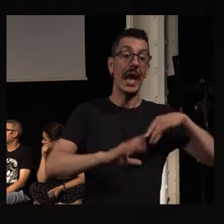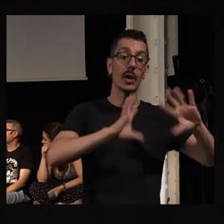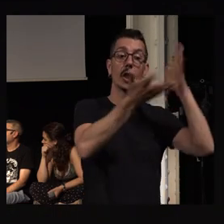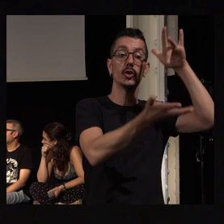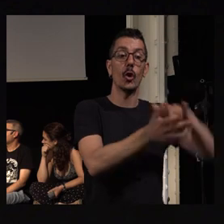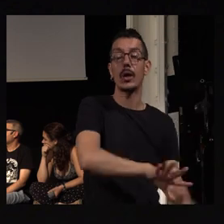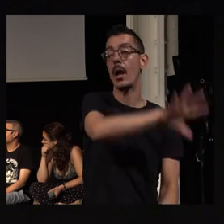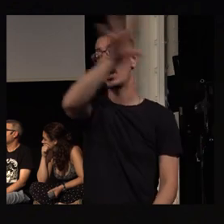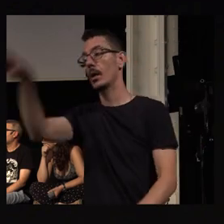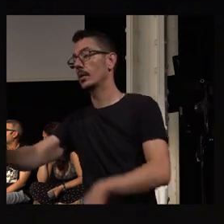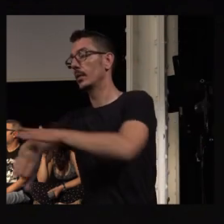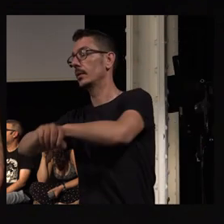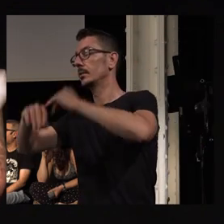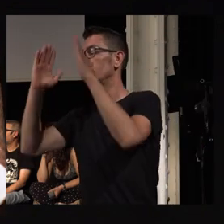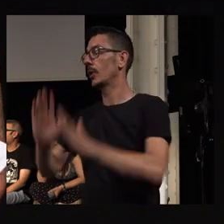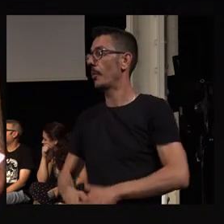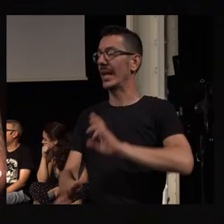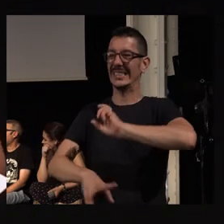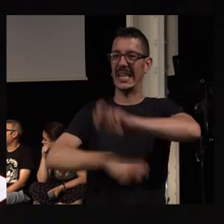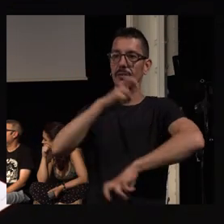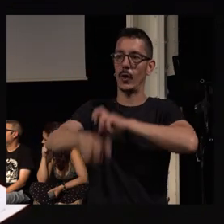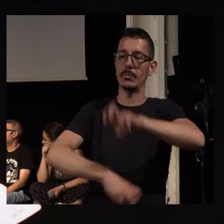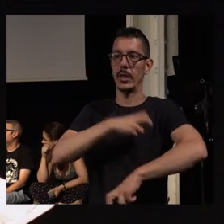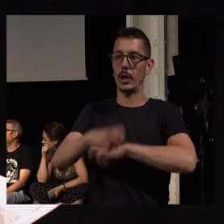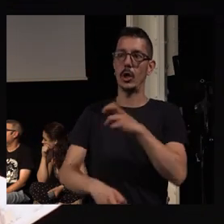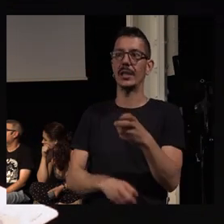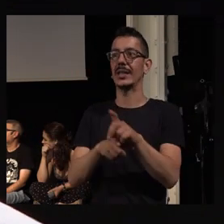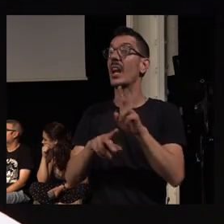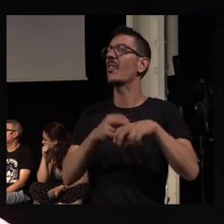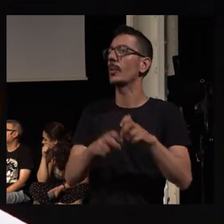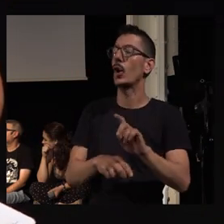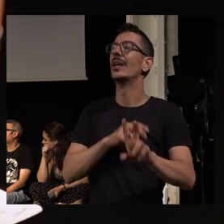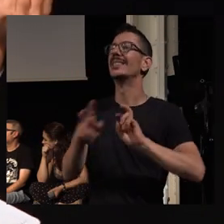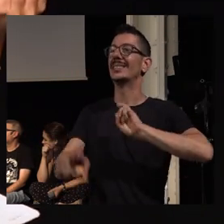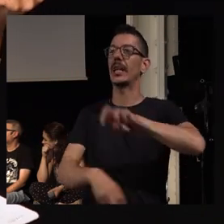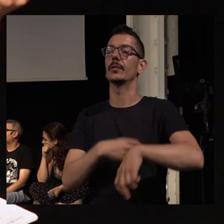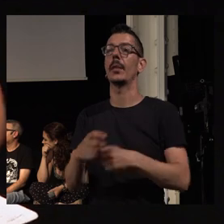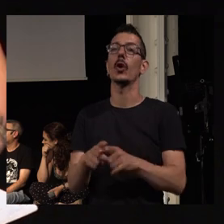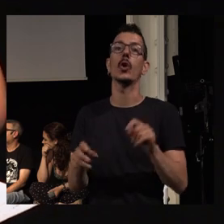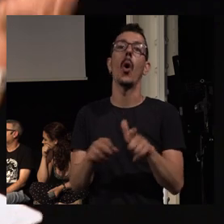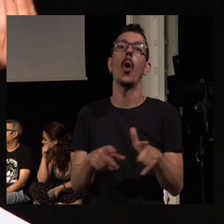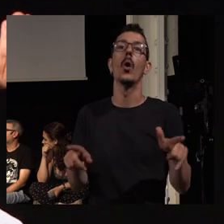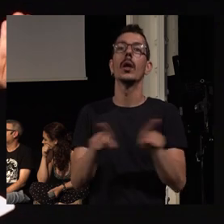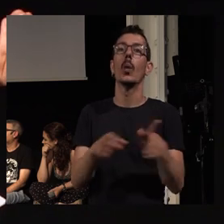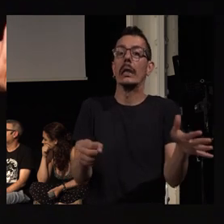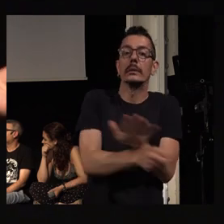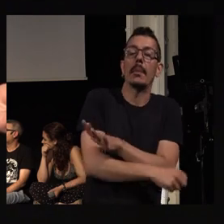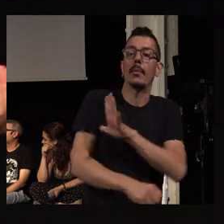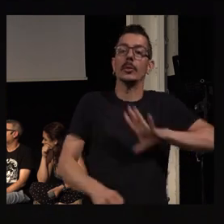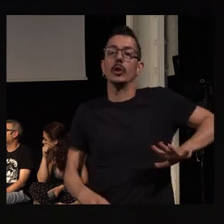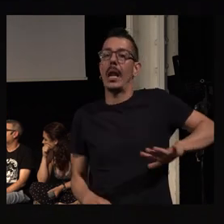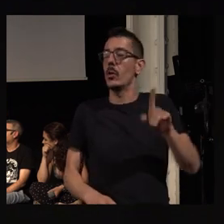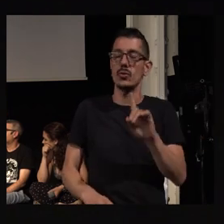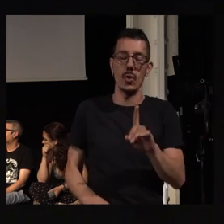revolución se va a dar en otro sitio, pero las transformaciones y no las reformas, no los parches, que eso es lo que pasa en la administración.